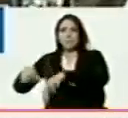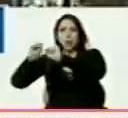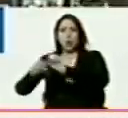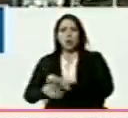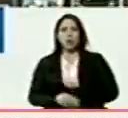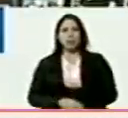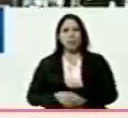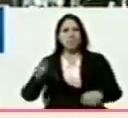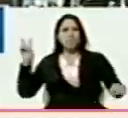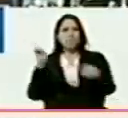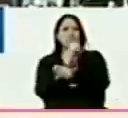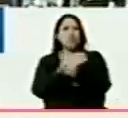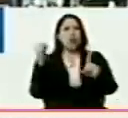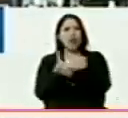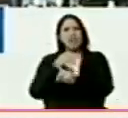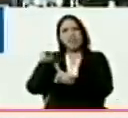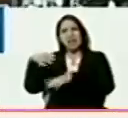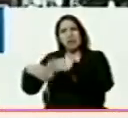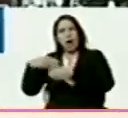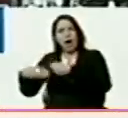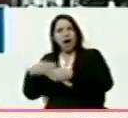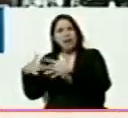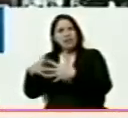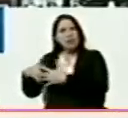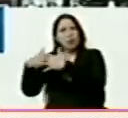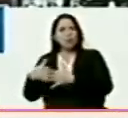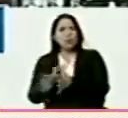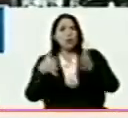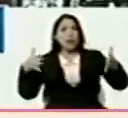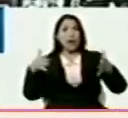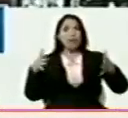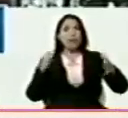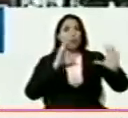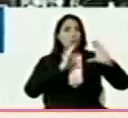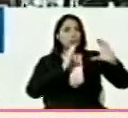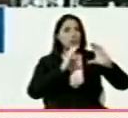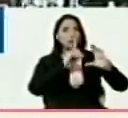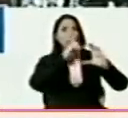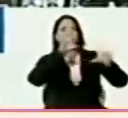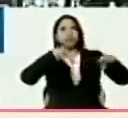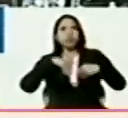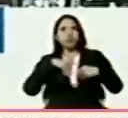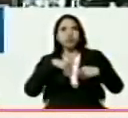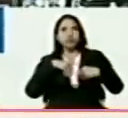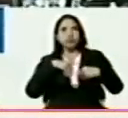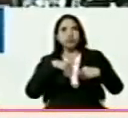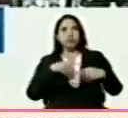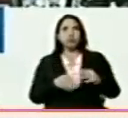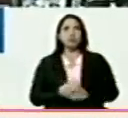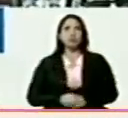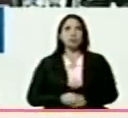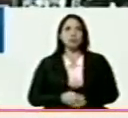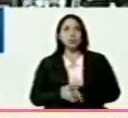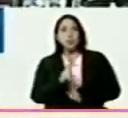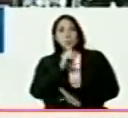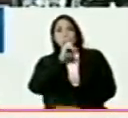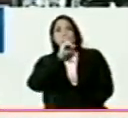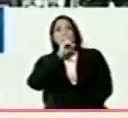La violencia que ellos generan y que los grandes medios callan. En